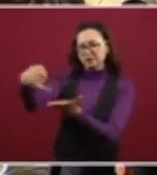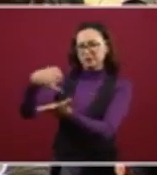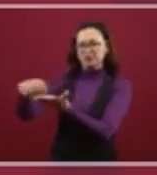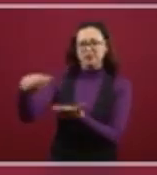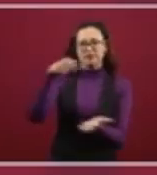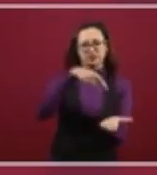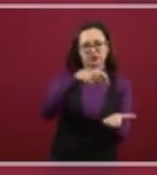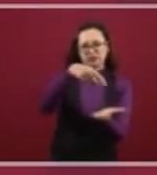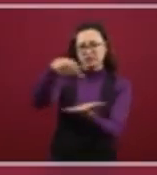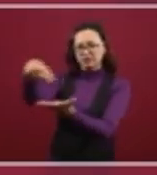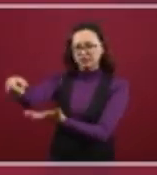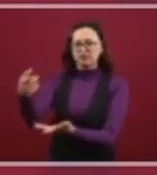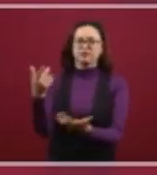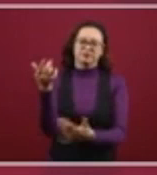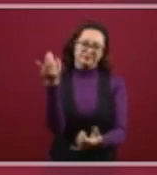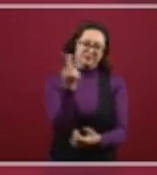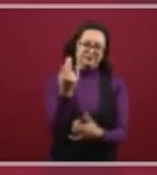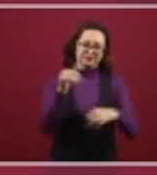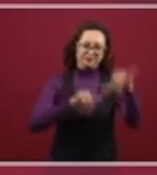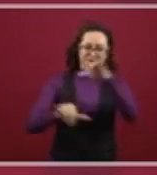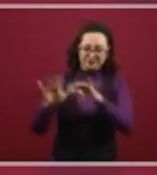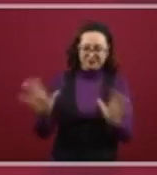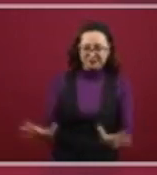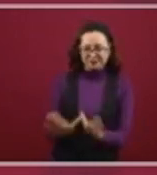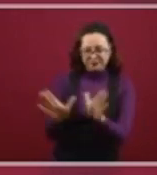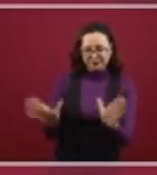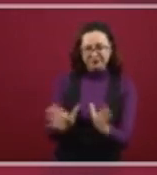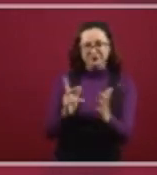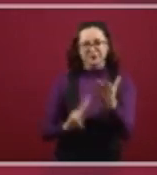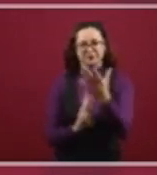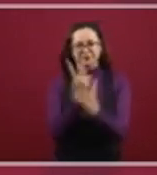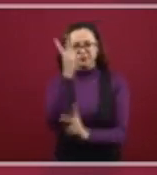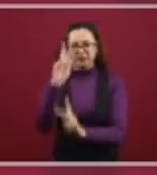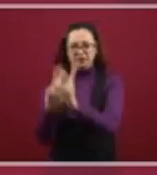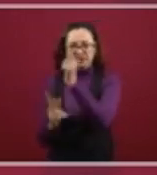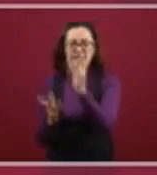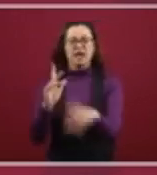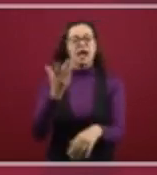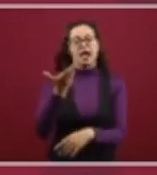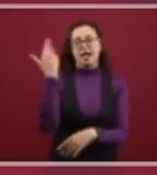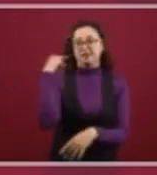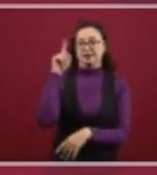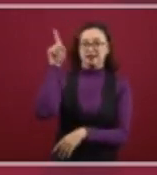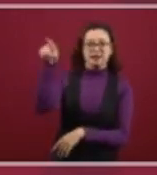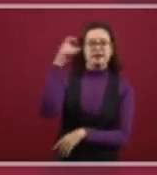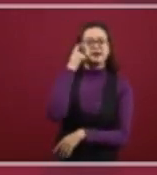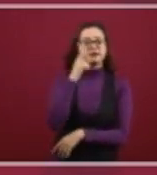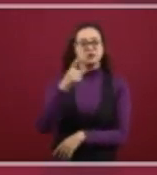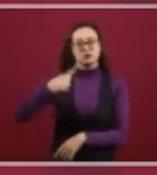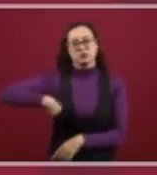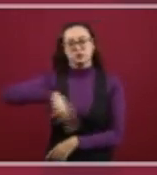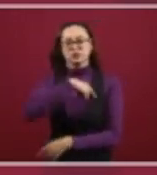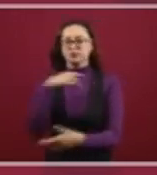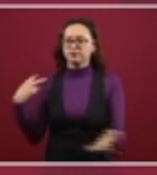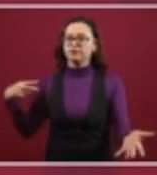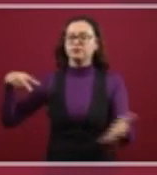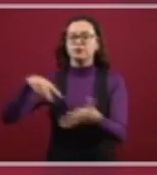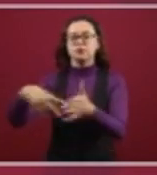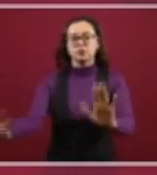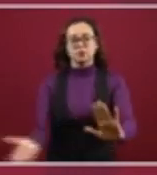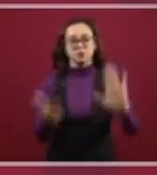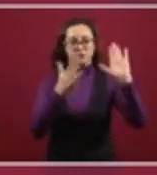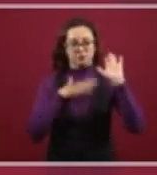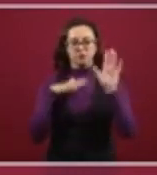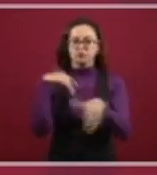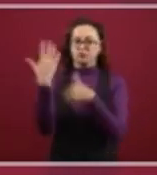Llegamos a el acuerdo, se hizo el compromiso de entregar los